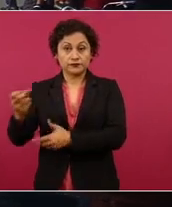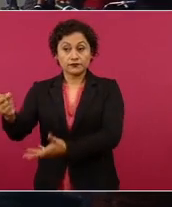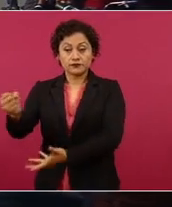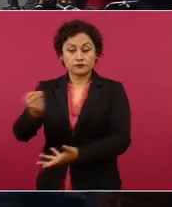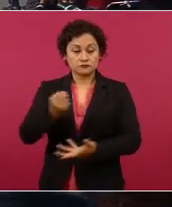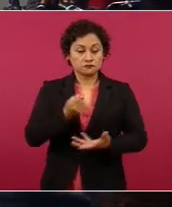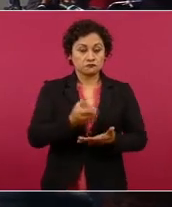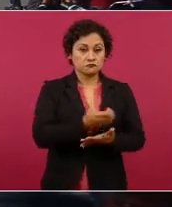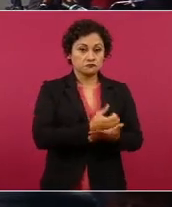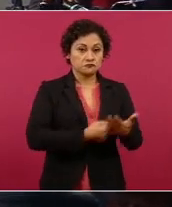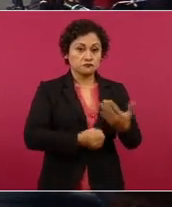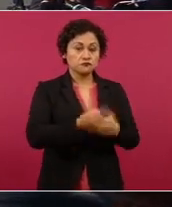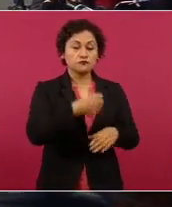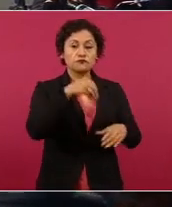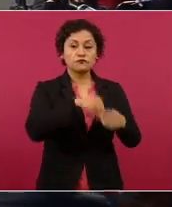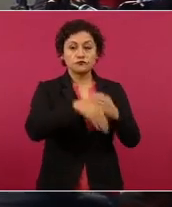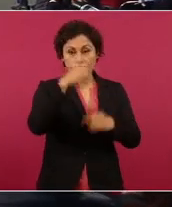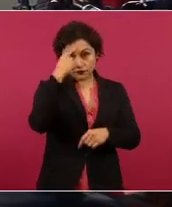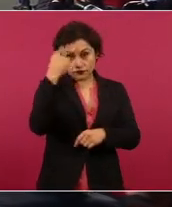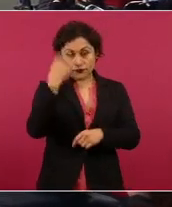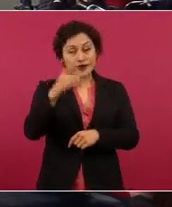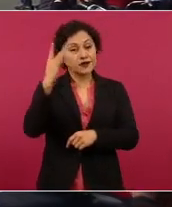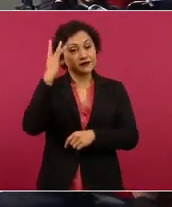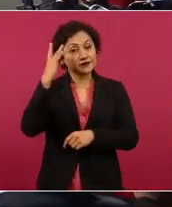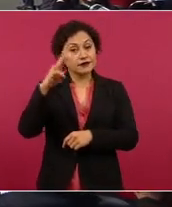obras públicas.